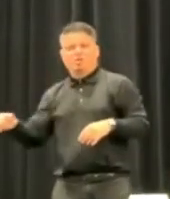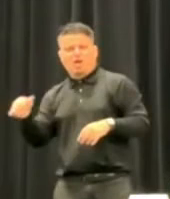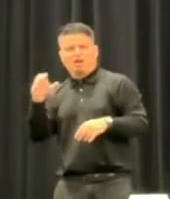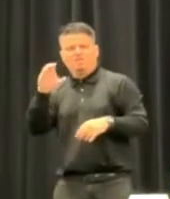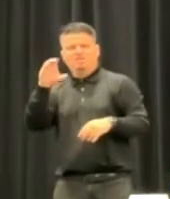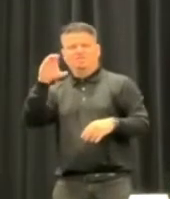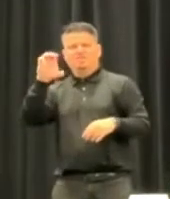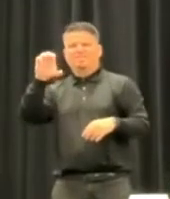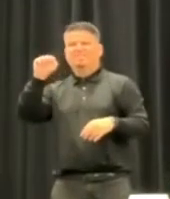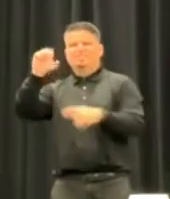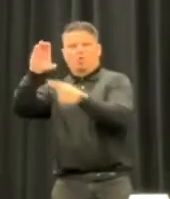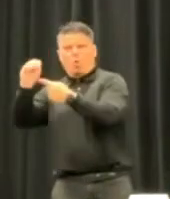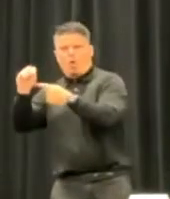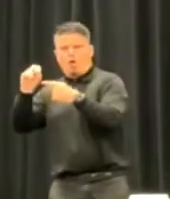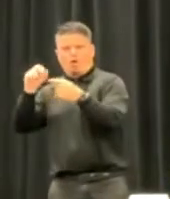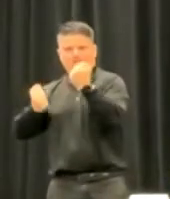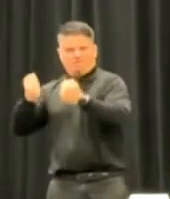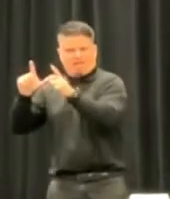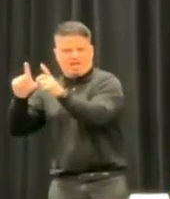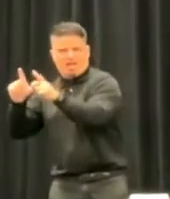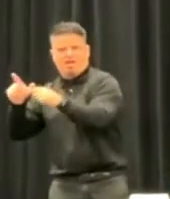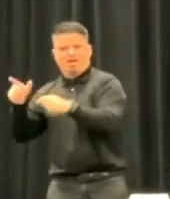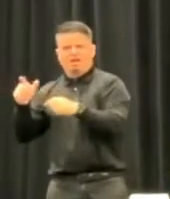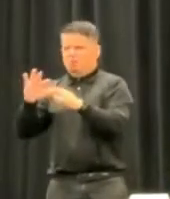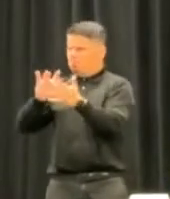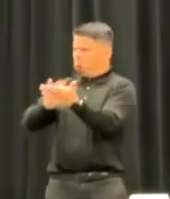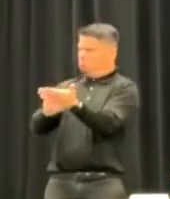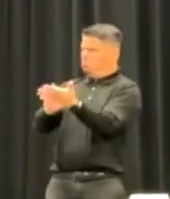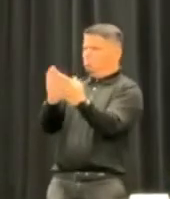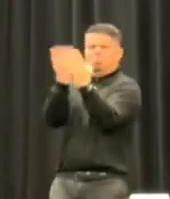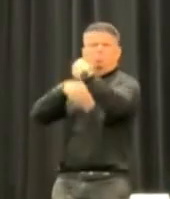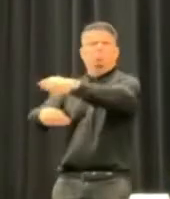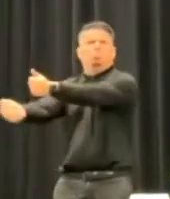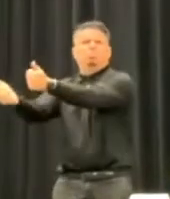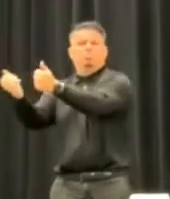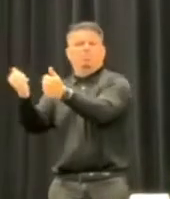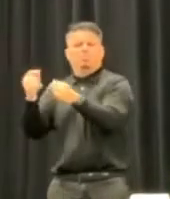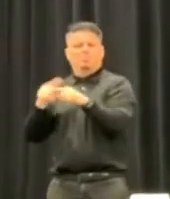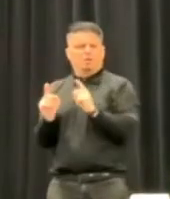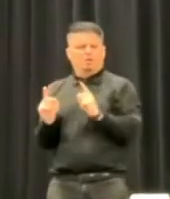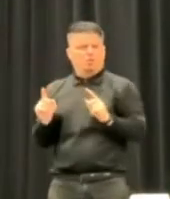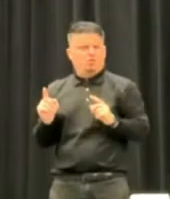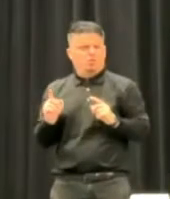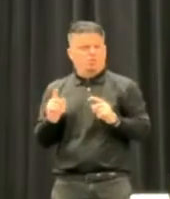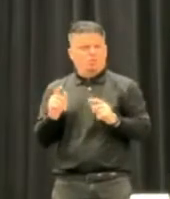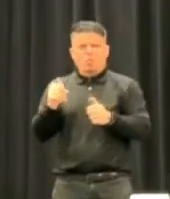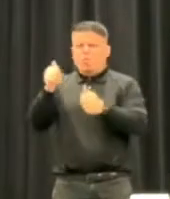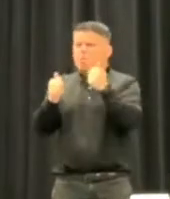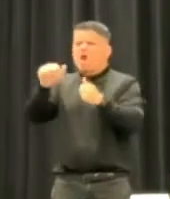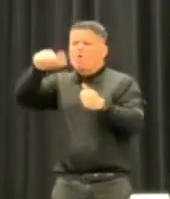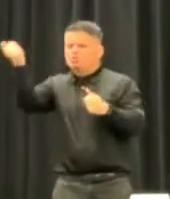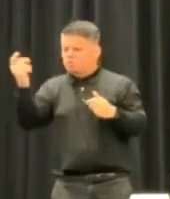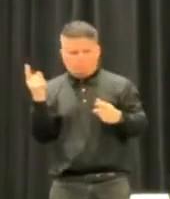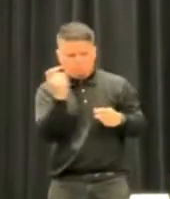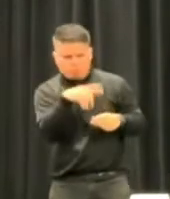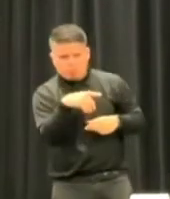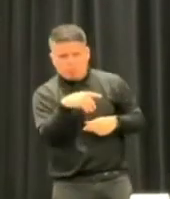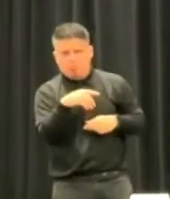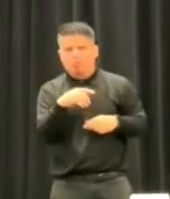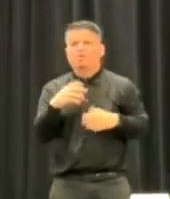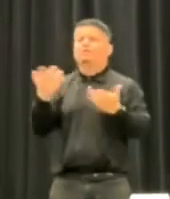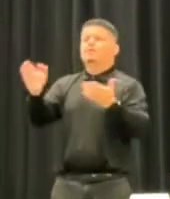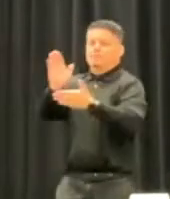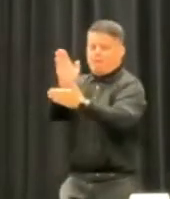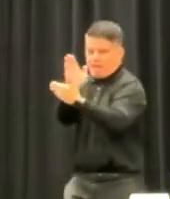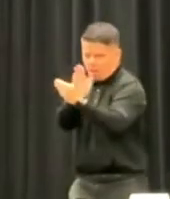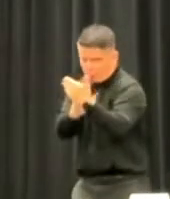hay una área en hacienda que se necesita la el trabajo presencial de los empleados siempre y